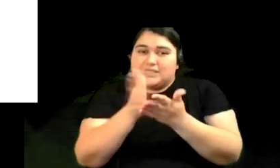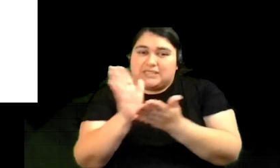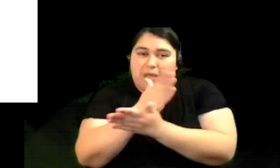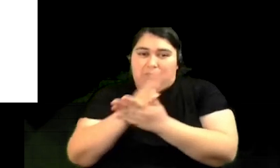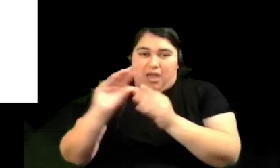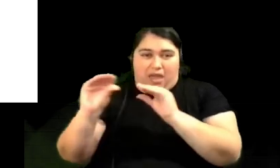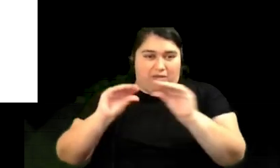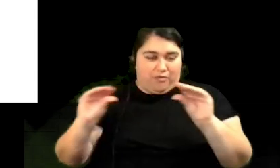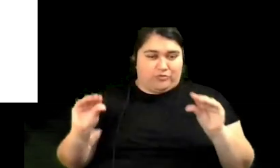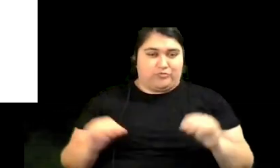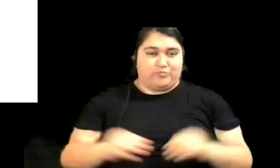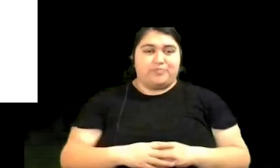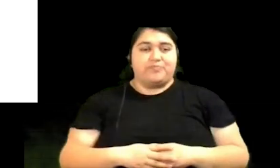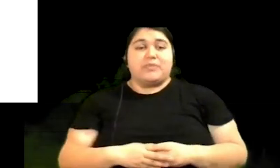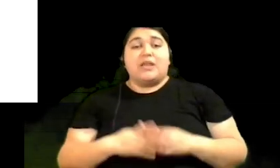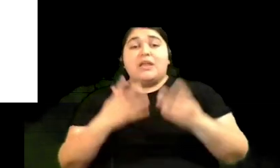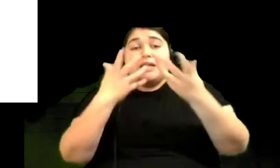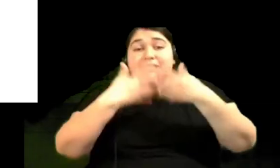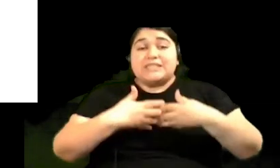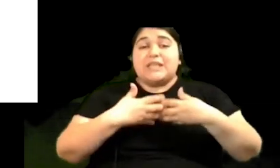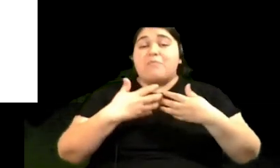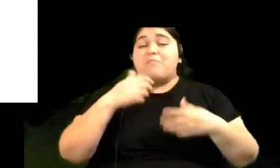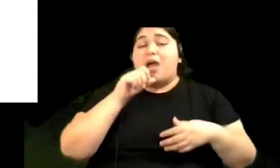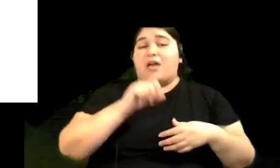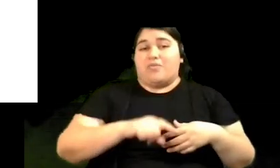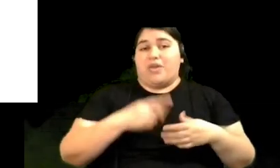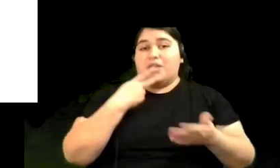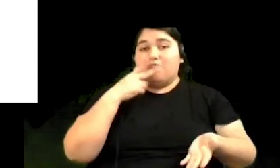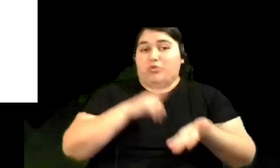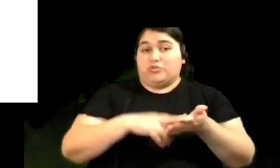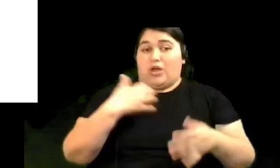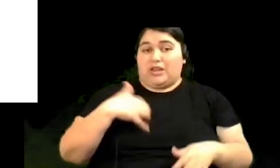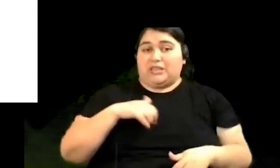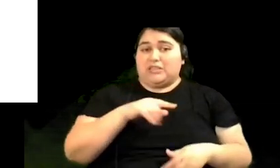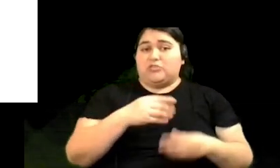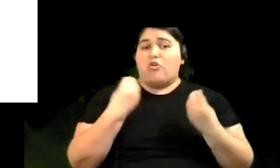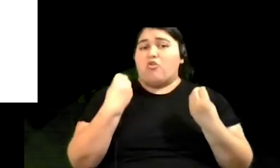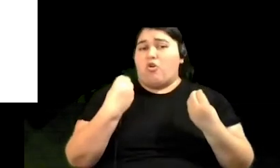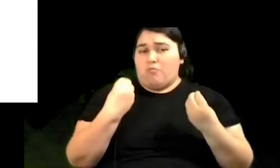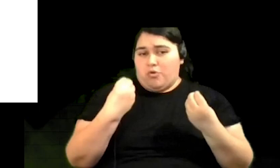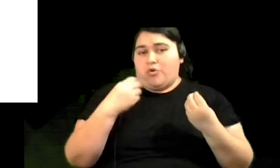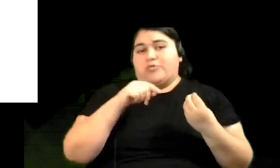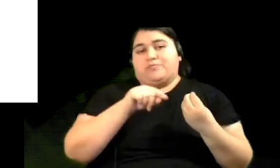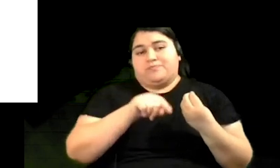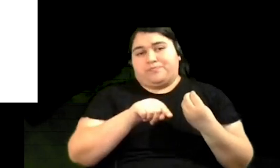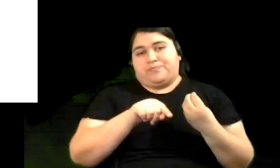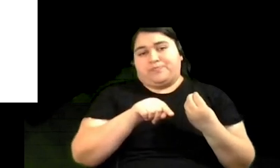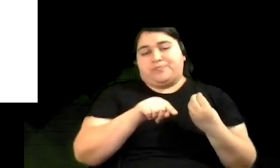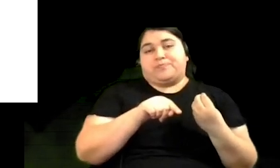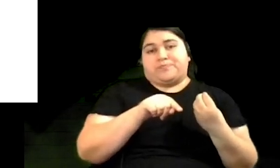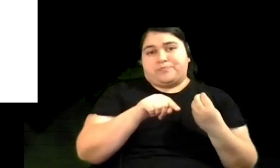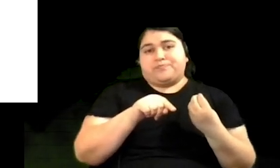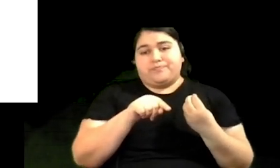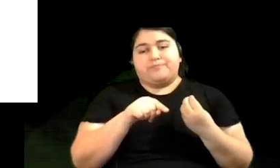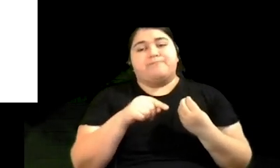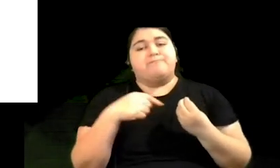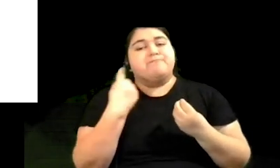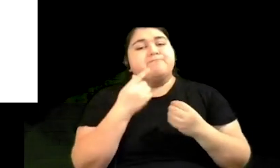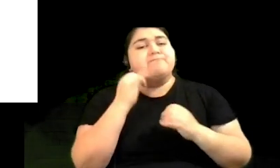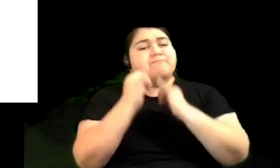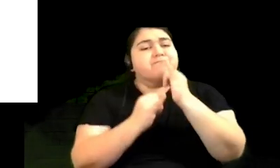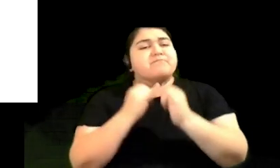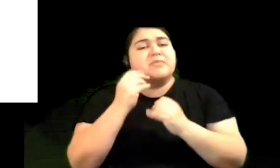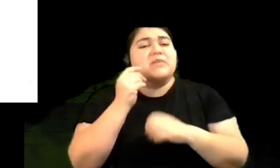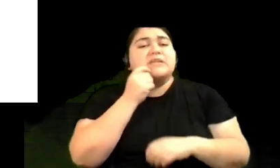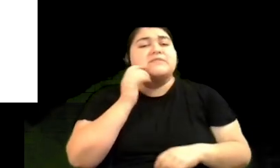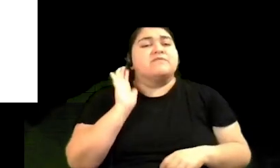¿Y qué pasa entonces en el sistema tributario argentino? ¿Qué es lo que se puede hacer? Entendiendo que hoy no existe esto. Esto estamos diciendo. A futuro, ¿qué